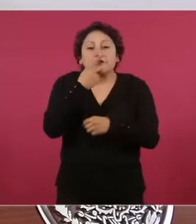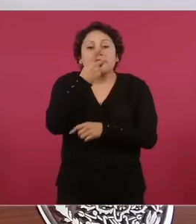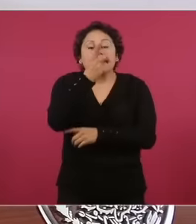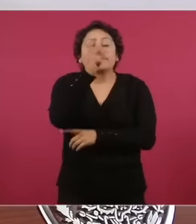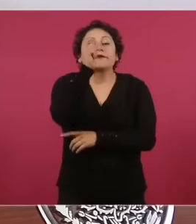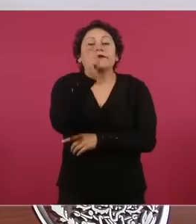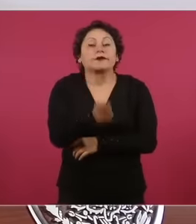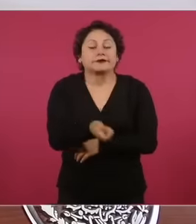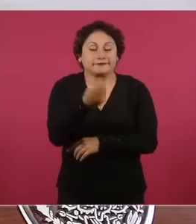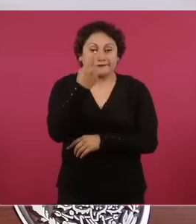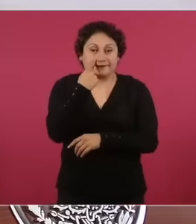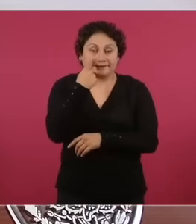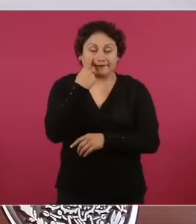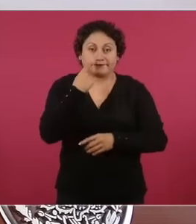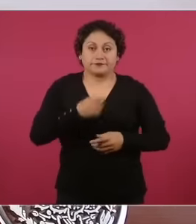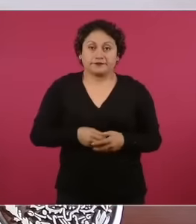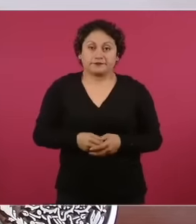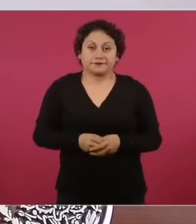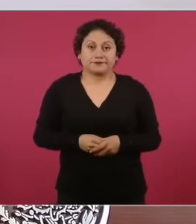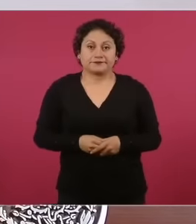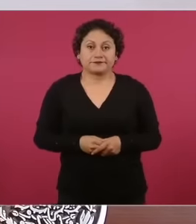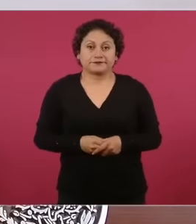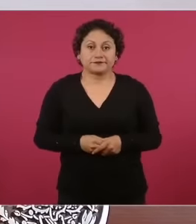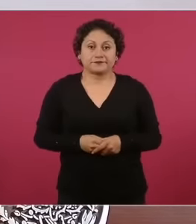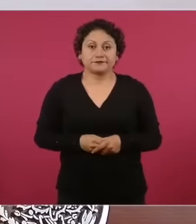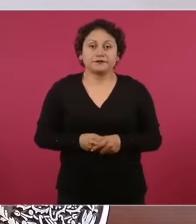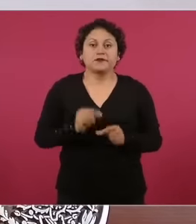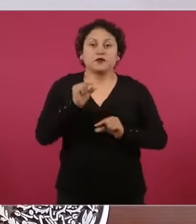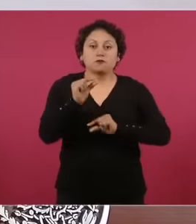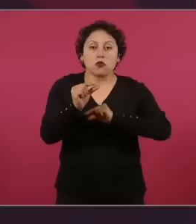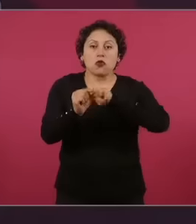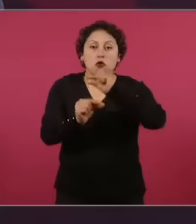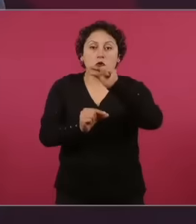cada vez muestran más el cobre.